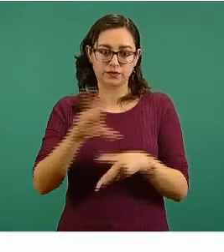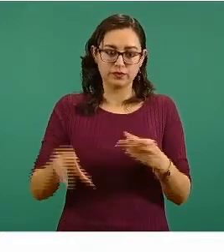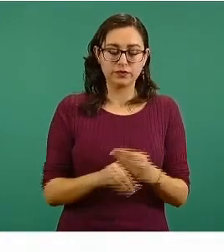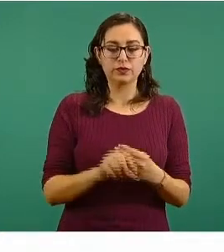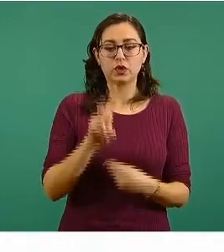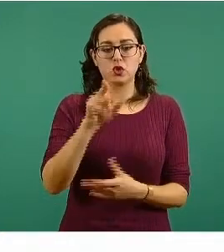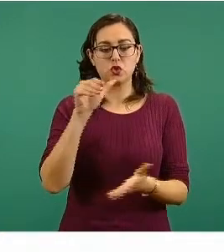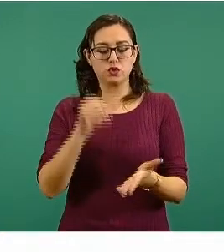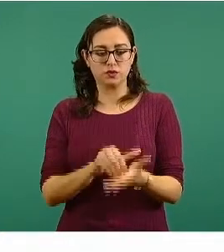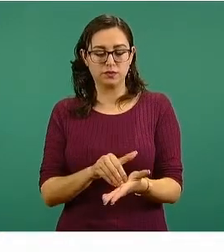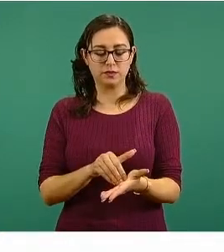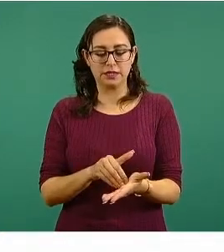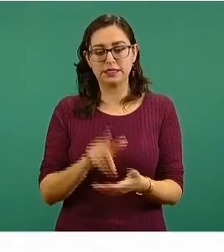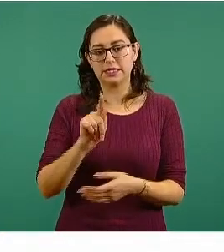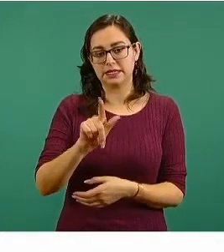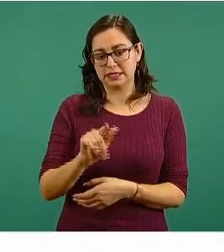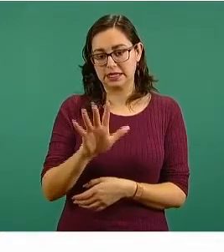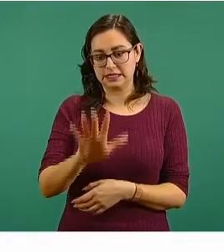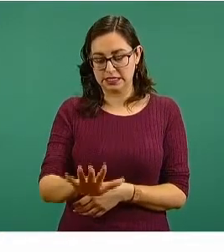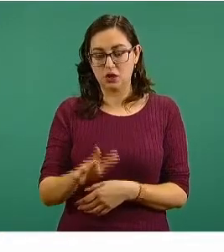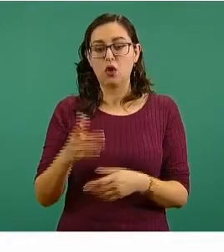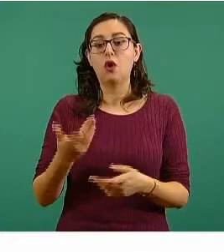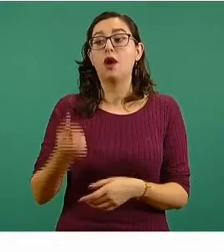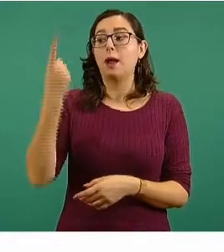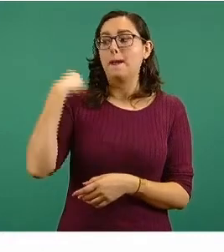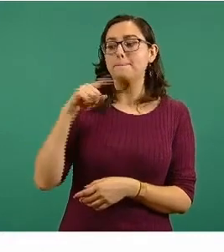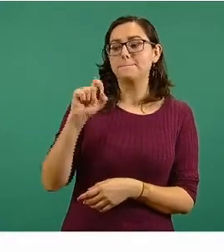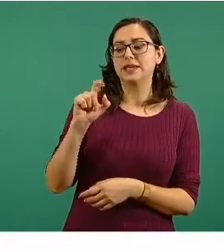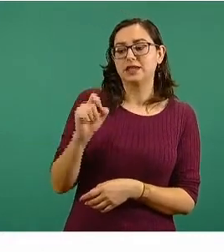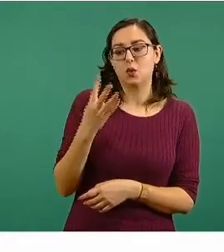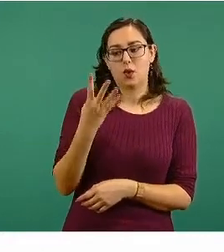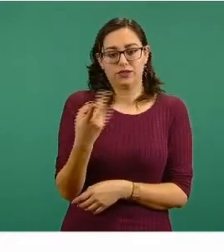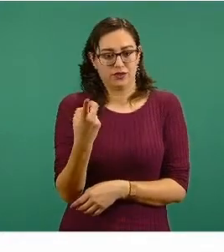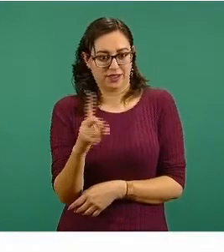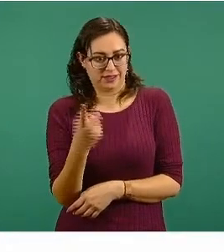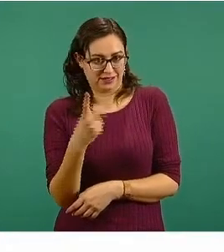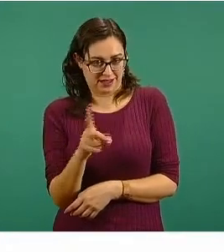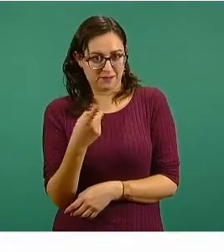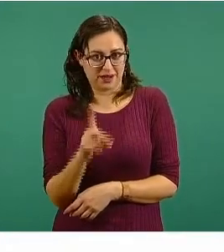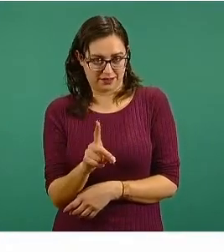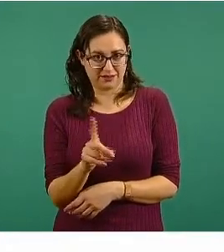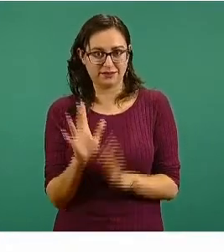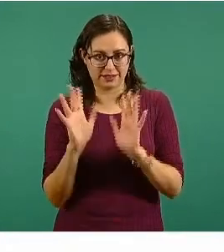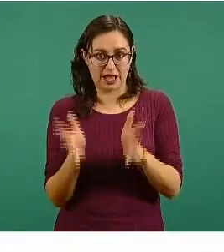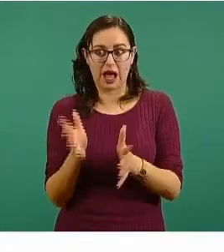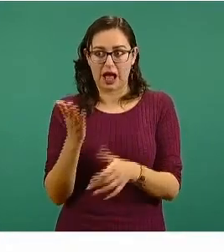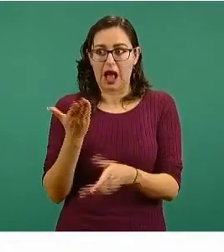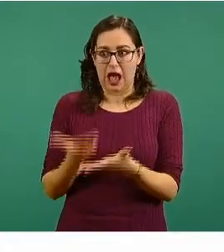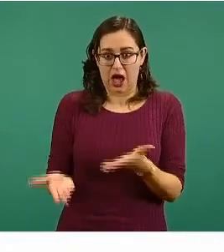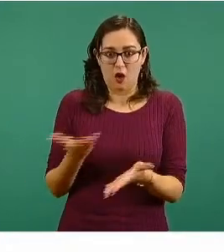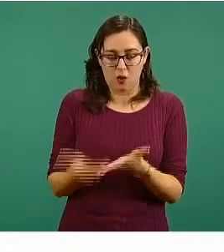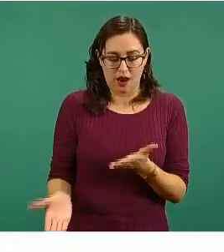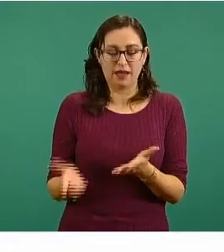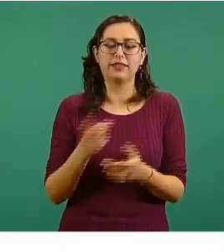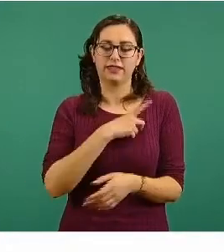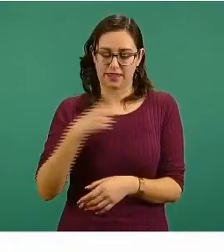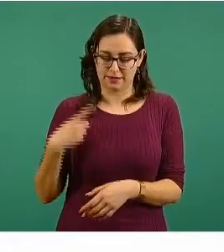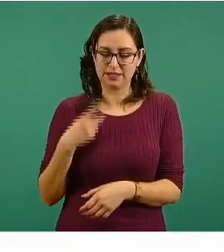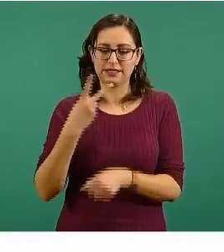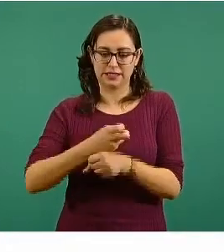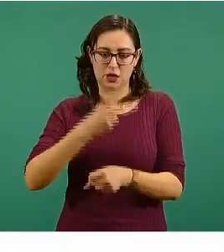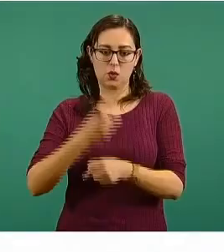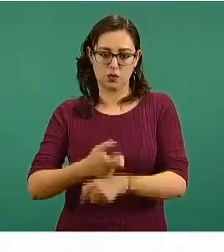2.975 que fueron vacunadas el 24 de diciembre de 2020. Esto es ya esquema completo,